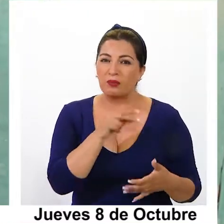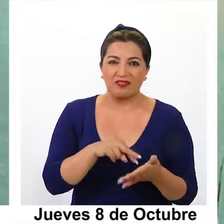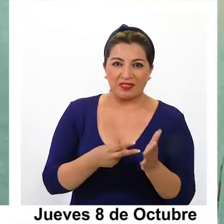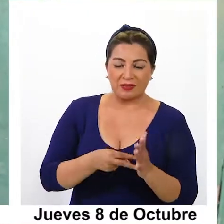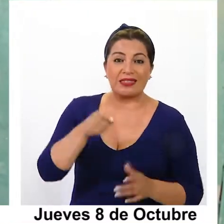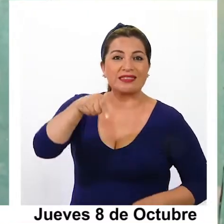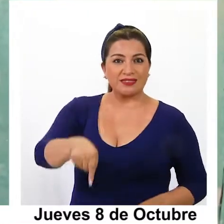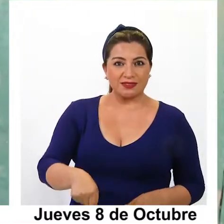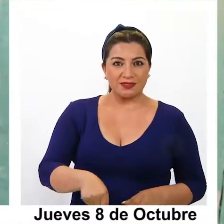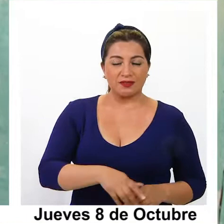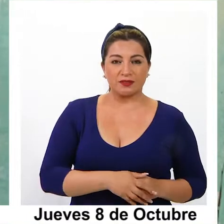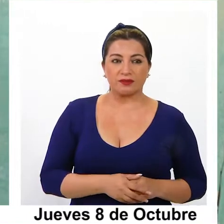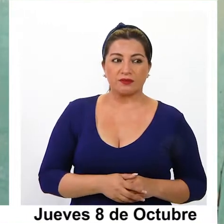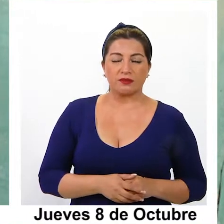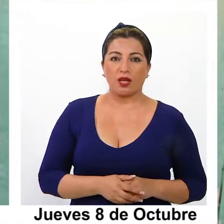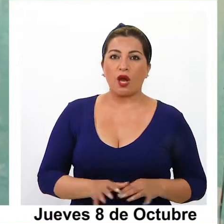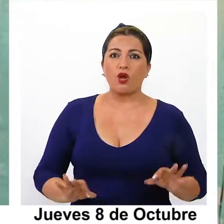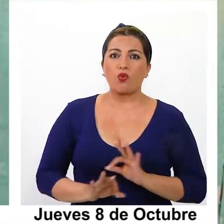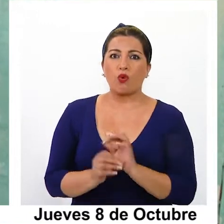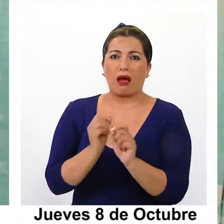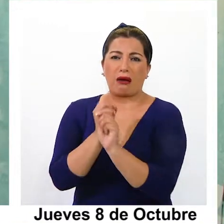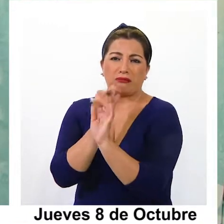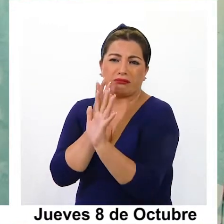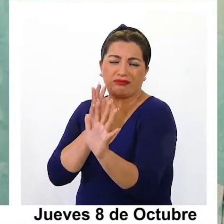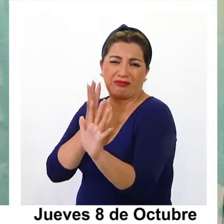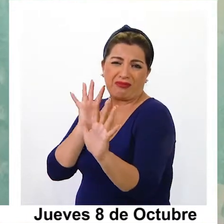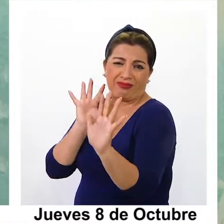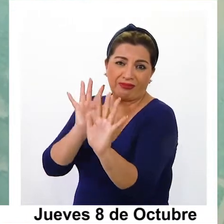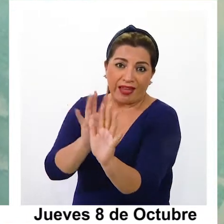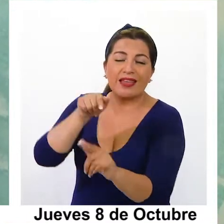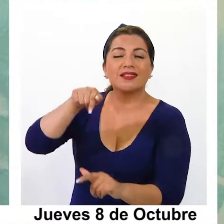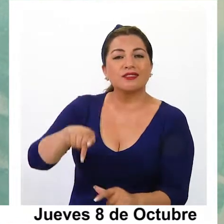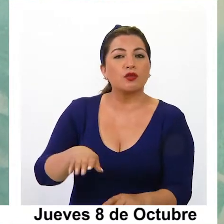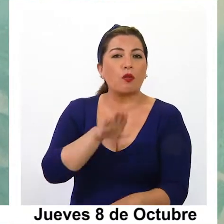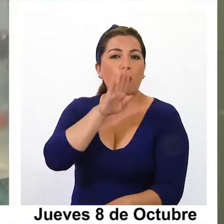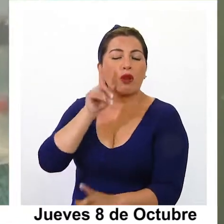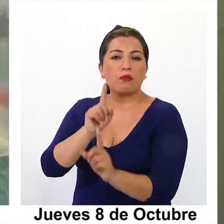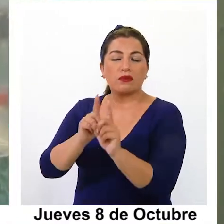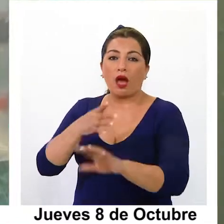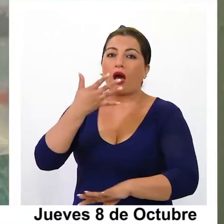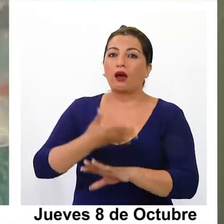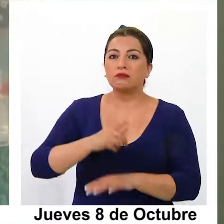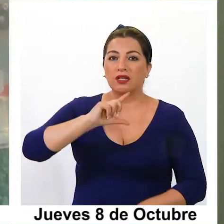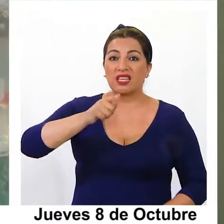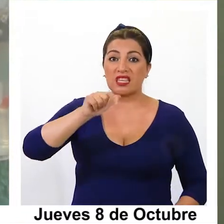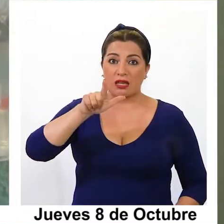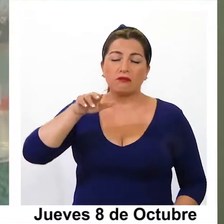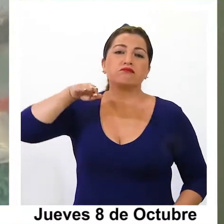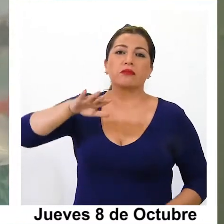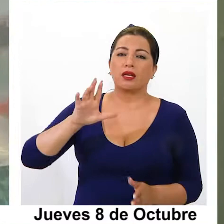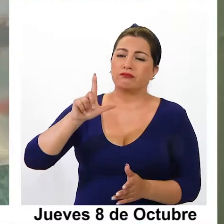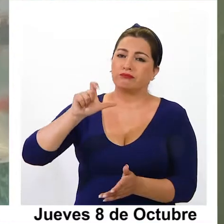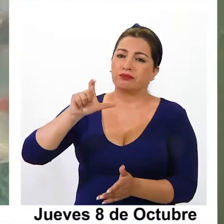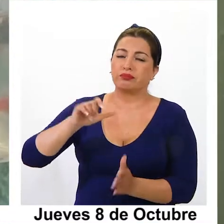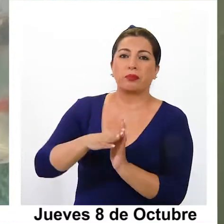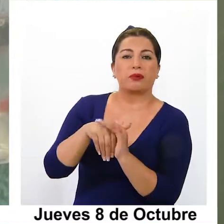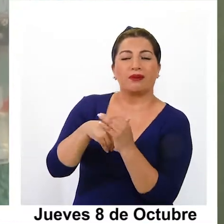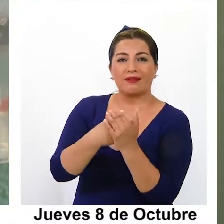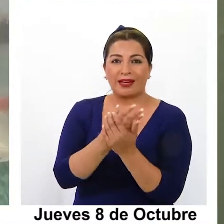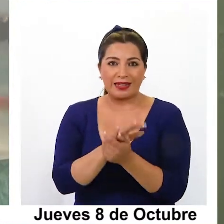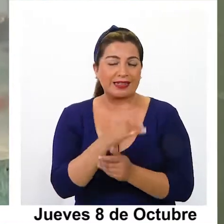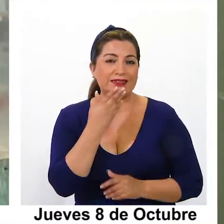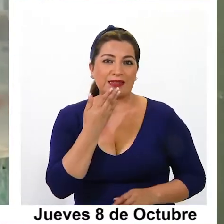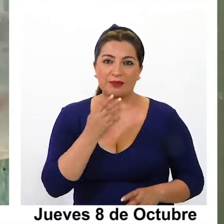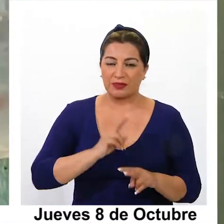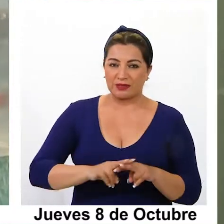y la idea es que nunca se junten y hayan aglomeraciones de personas aquí, disponen de alcohol gel y también